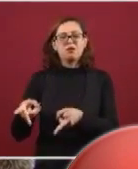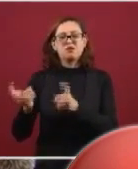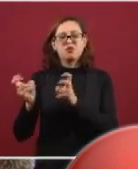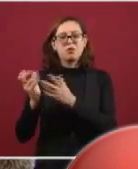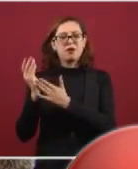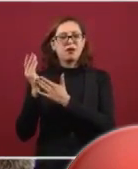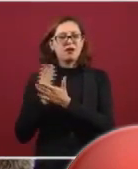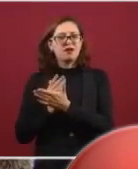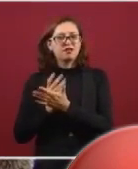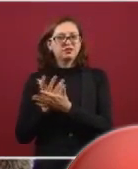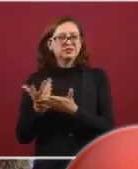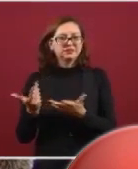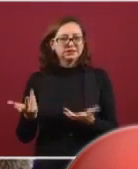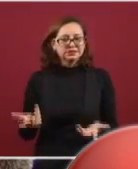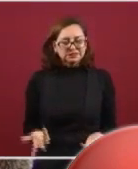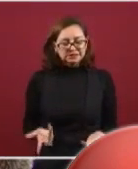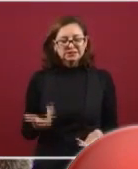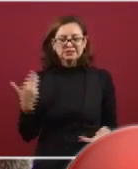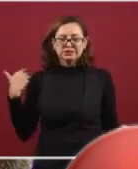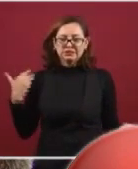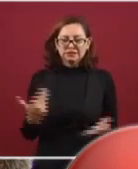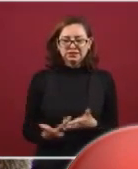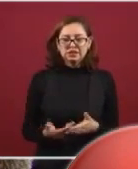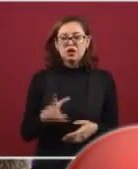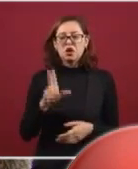menos. Tenemos hasta la fecha